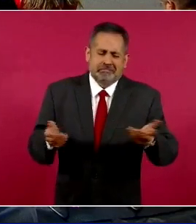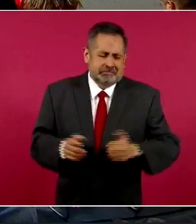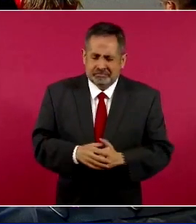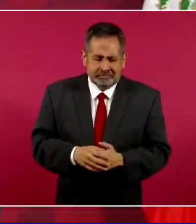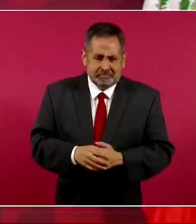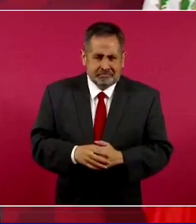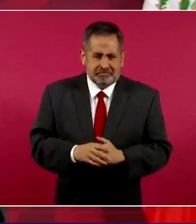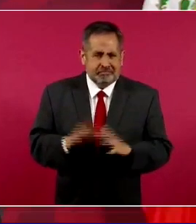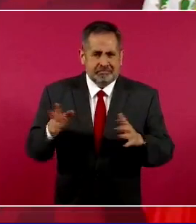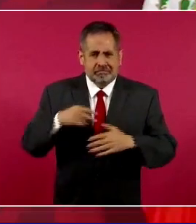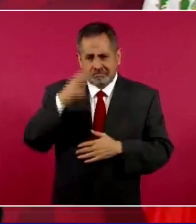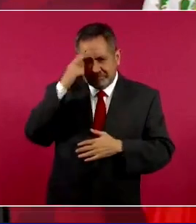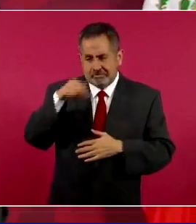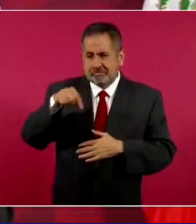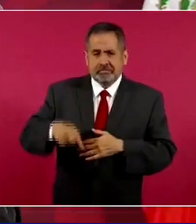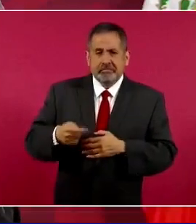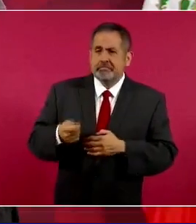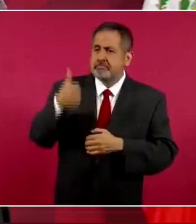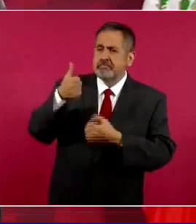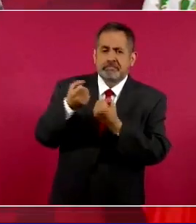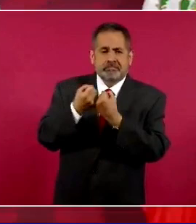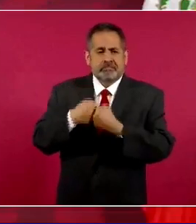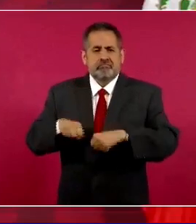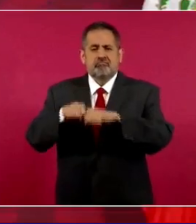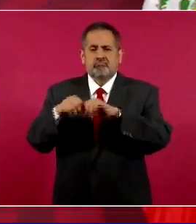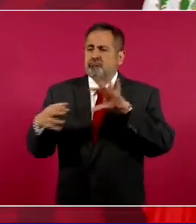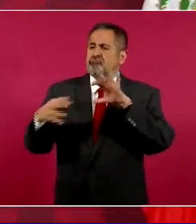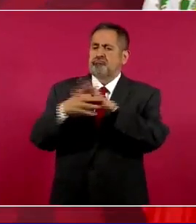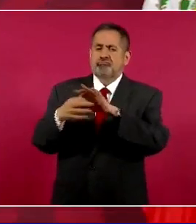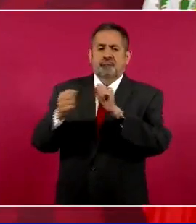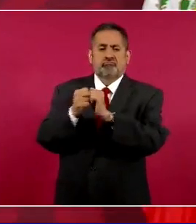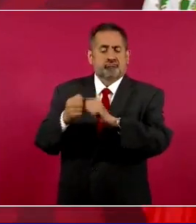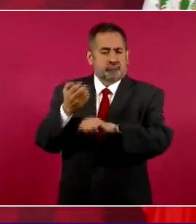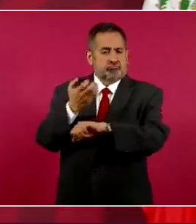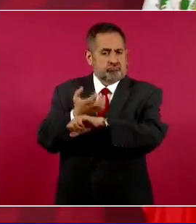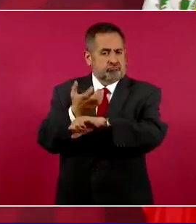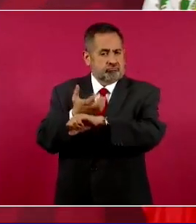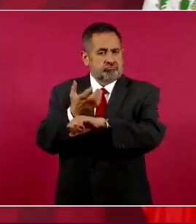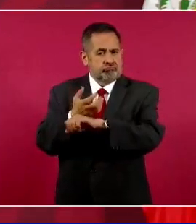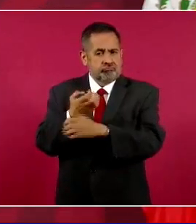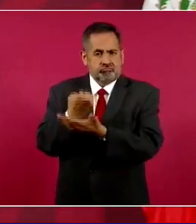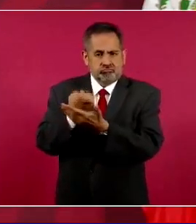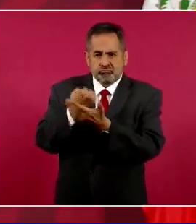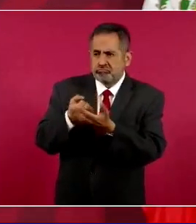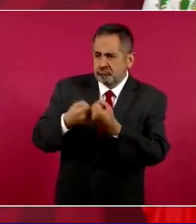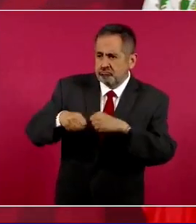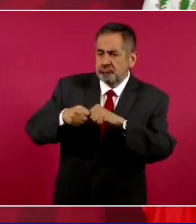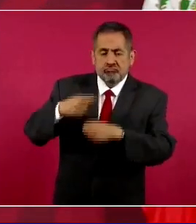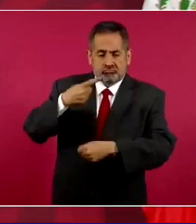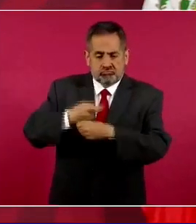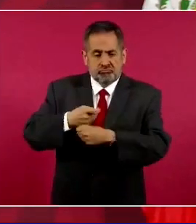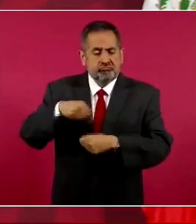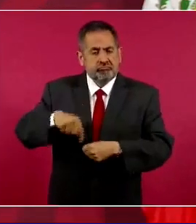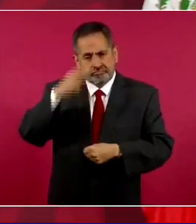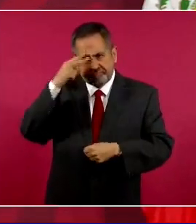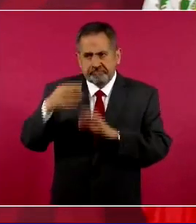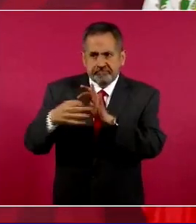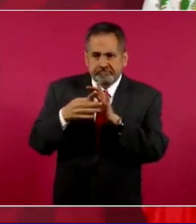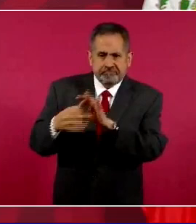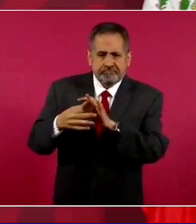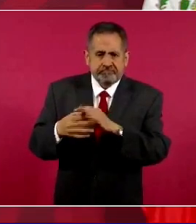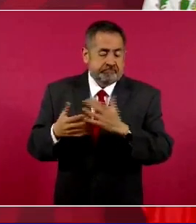si ya México es el principal socio económico comercial de Estados Unidos?